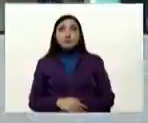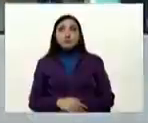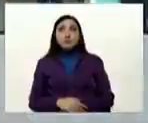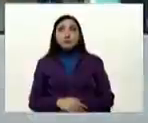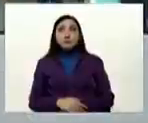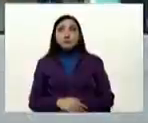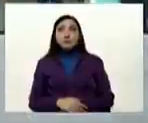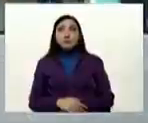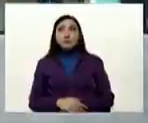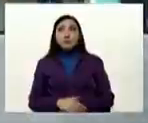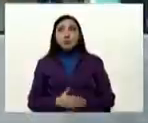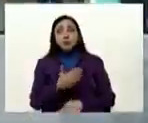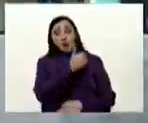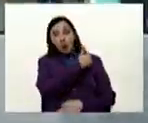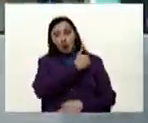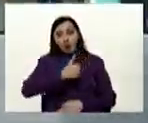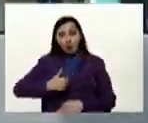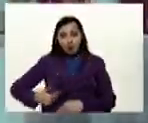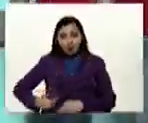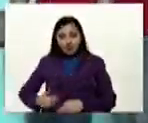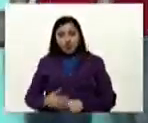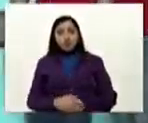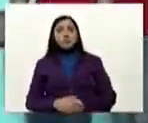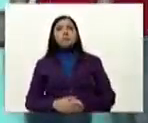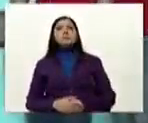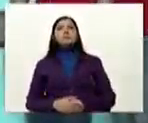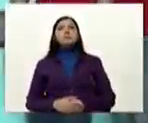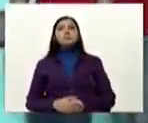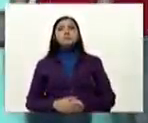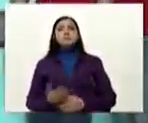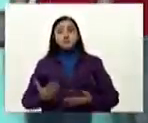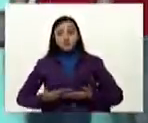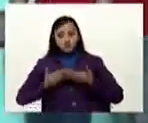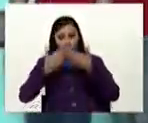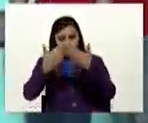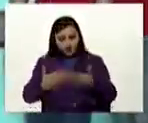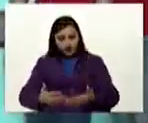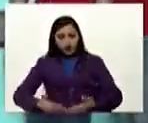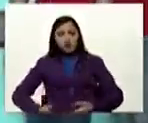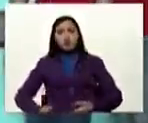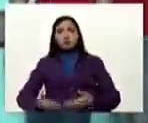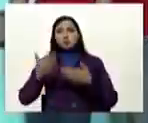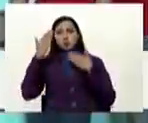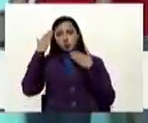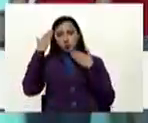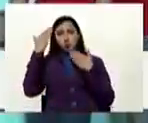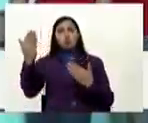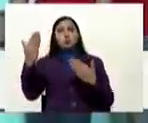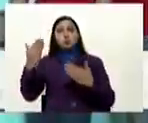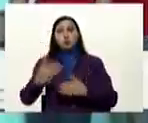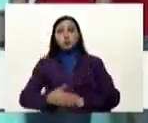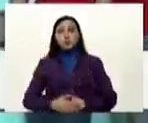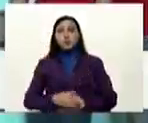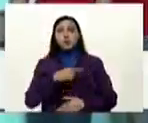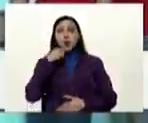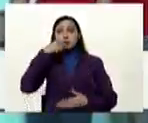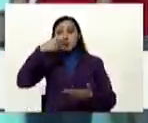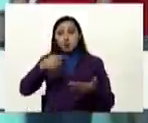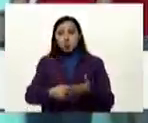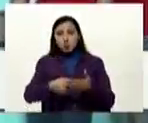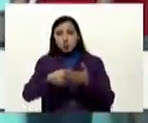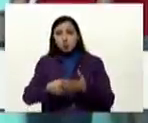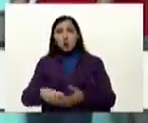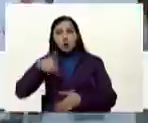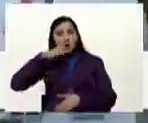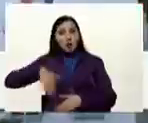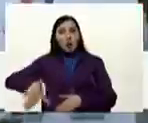comandante presidente Nicolás Maduro reciba un cordial y afectuoso saludo en nombre del